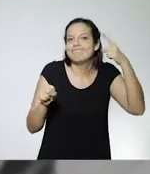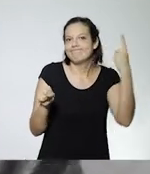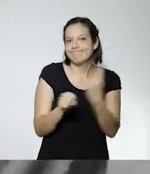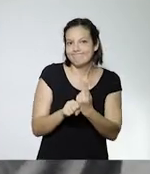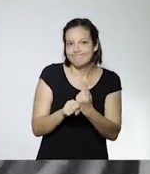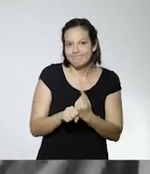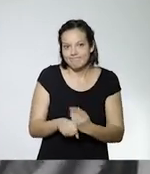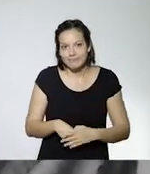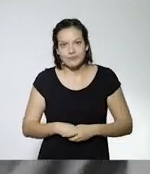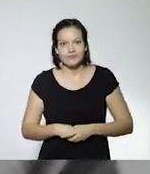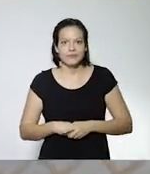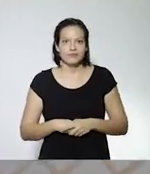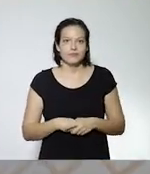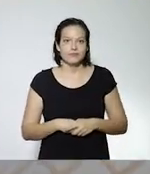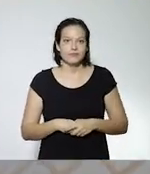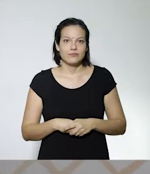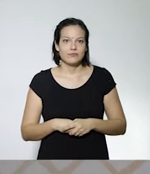aromas.